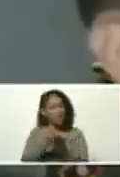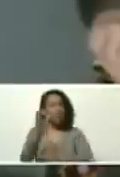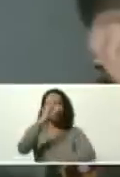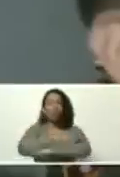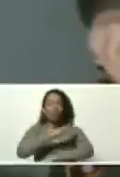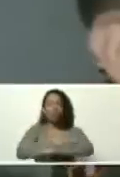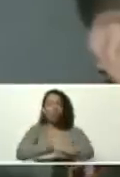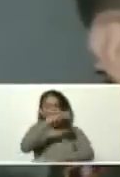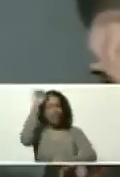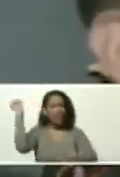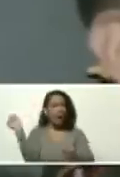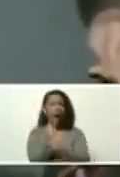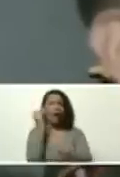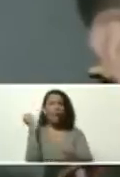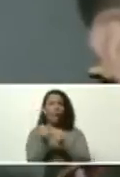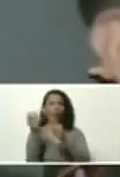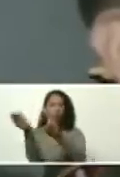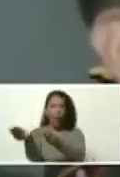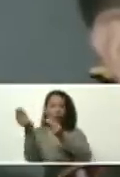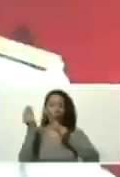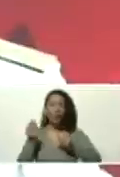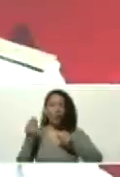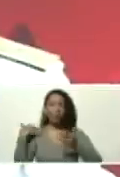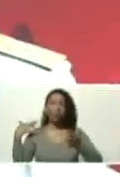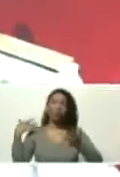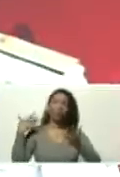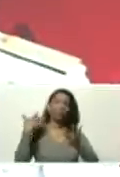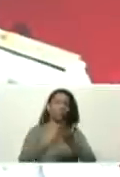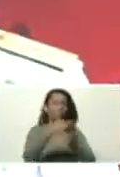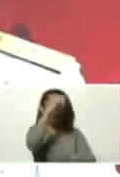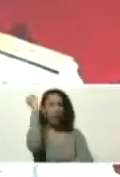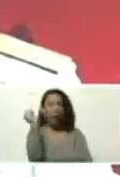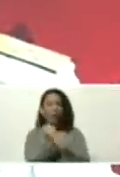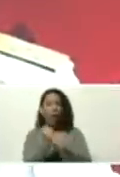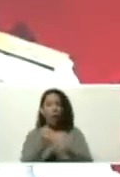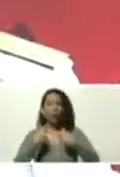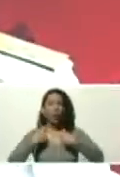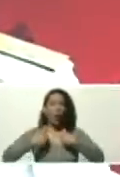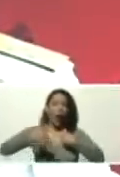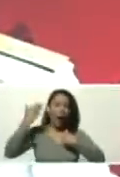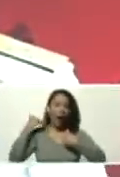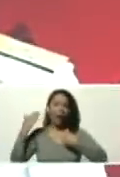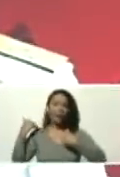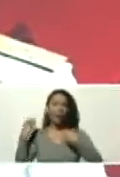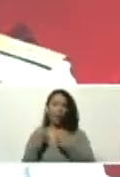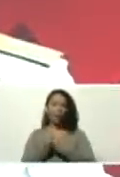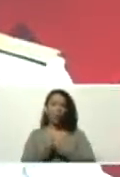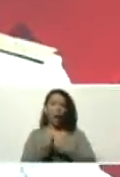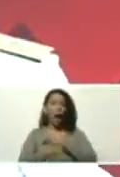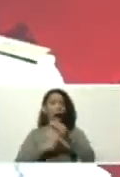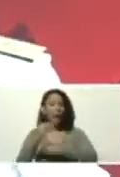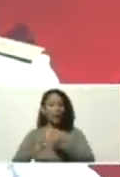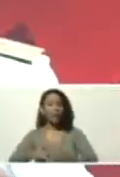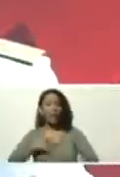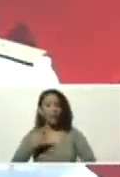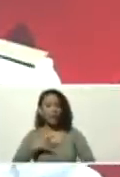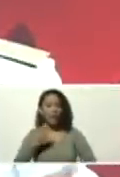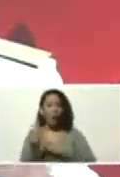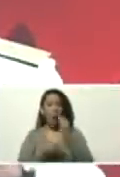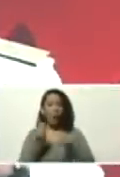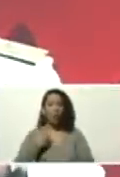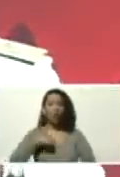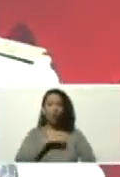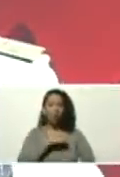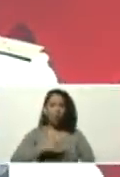y dedicación que nos brindaron durante nuestra sugestión, durante nuestra gestión. Háganlo sentirse como nos